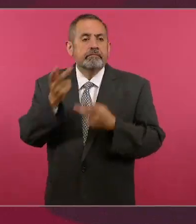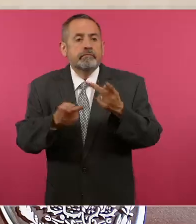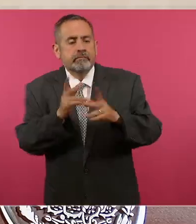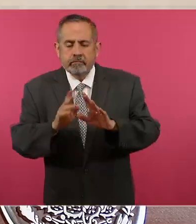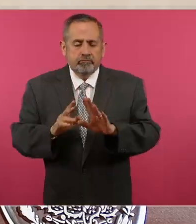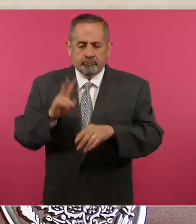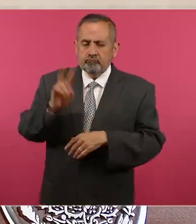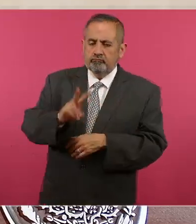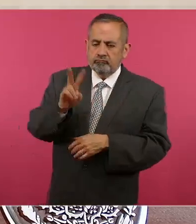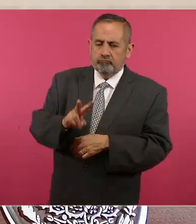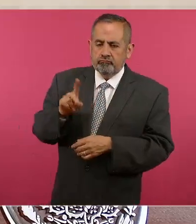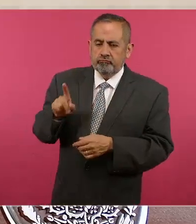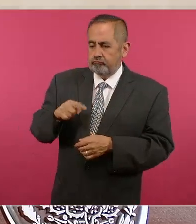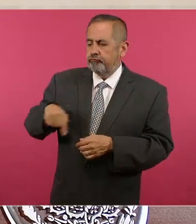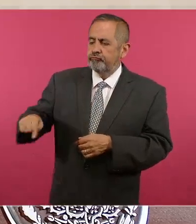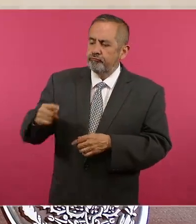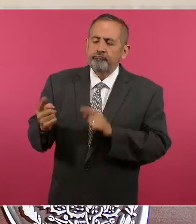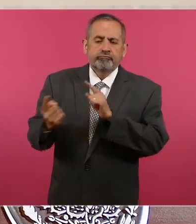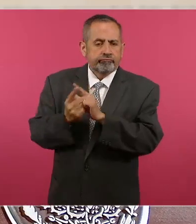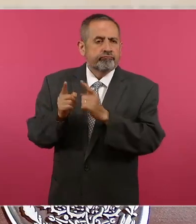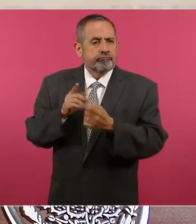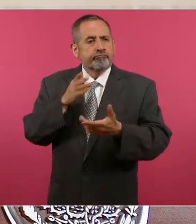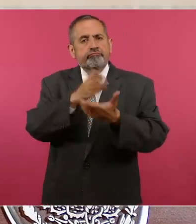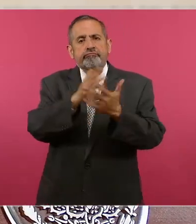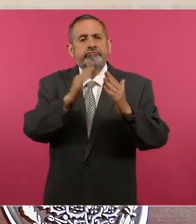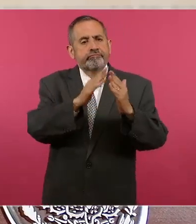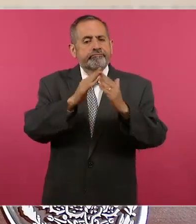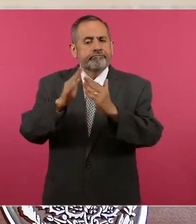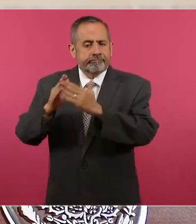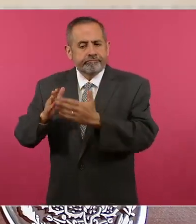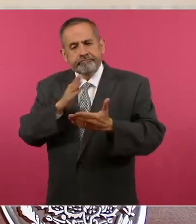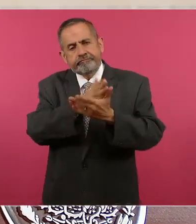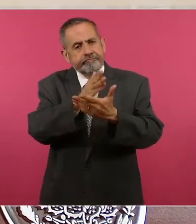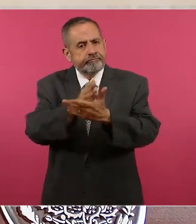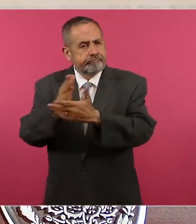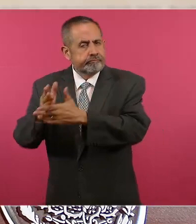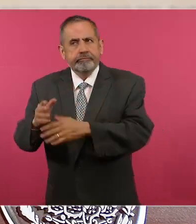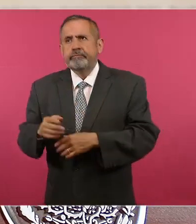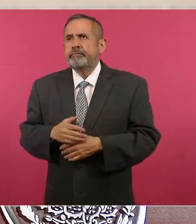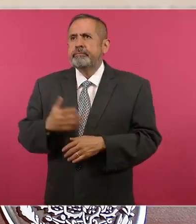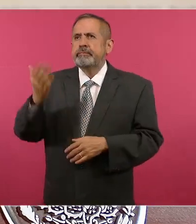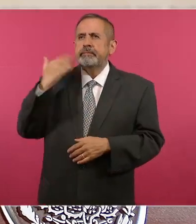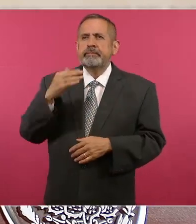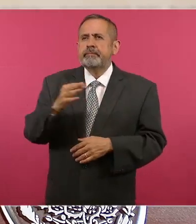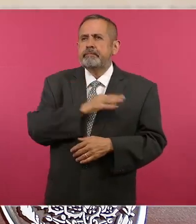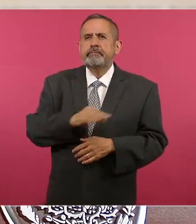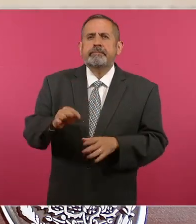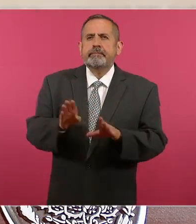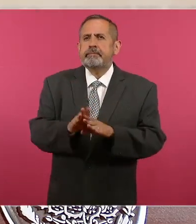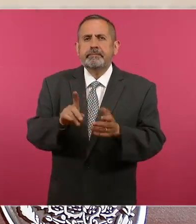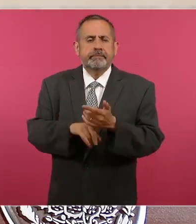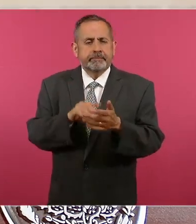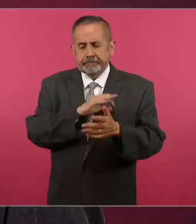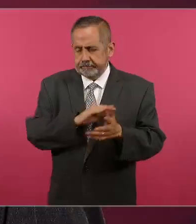aplicando en todo el país. Lo iniciamos hace como